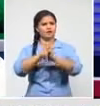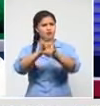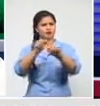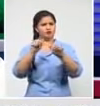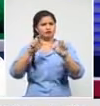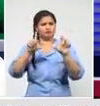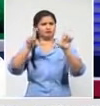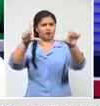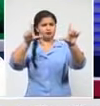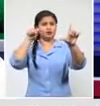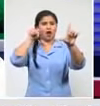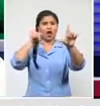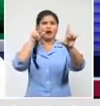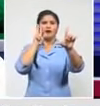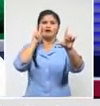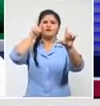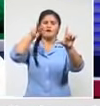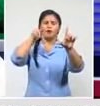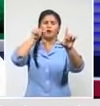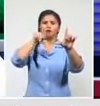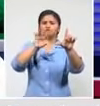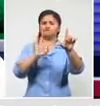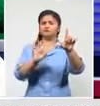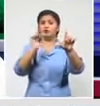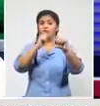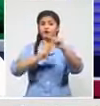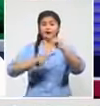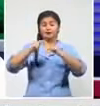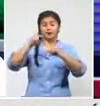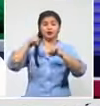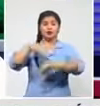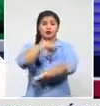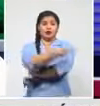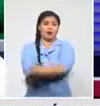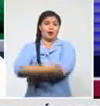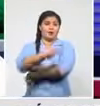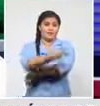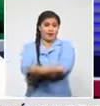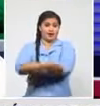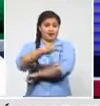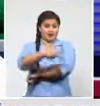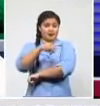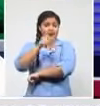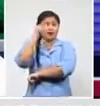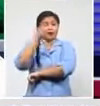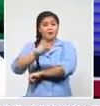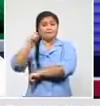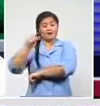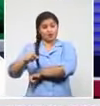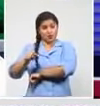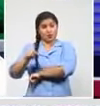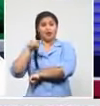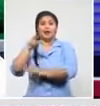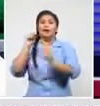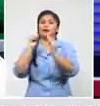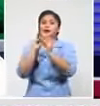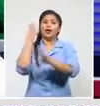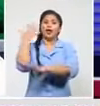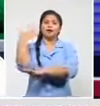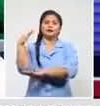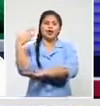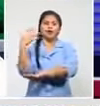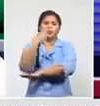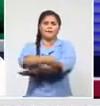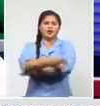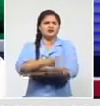donde vemos fundamentalmente los países, o sea, los casos importados, de qué países pertenecen, número de